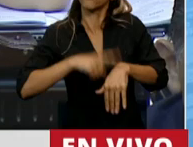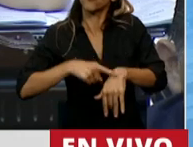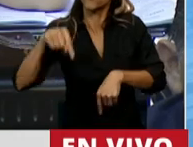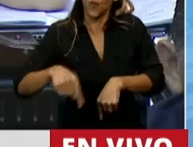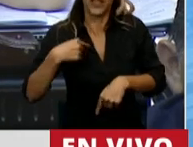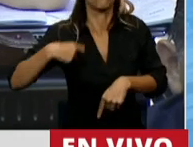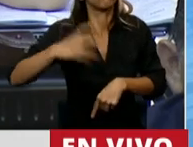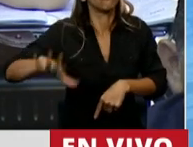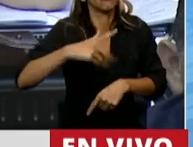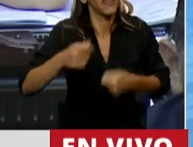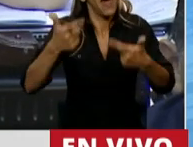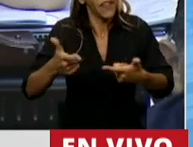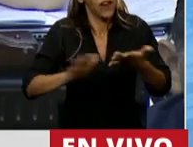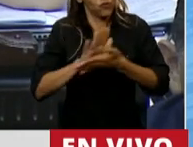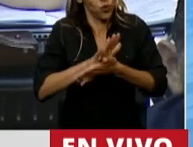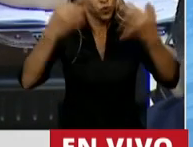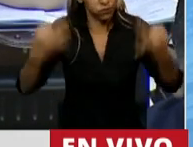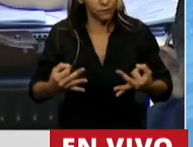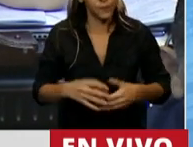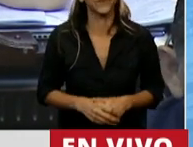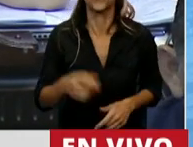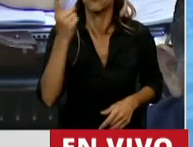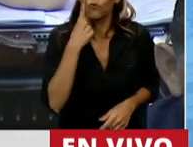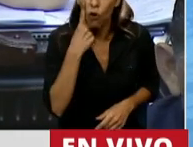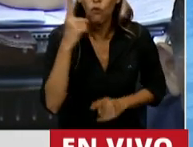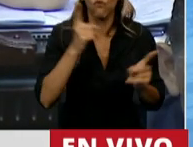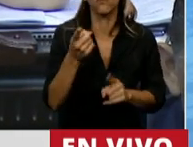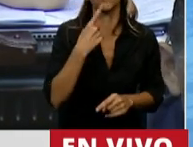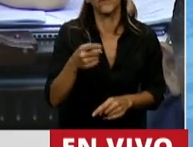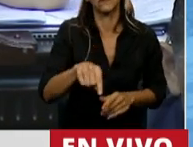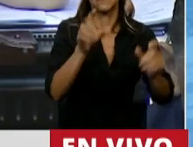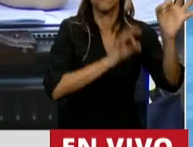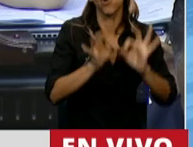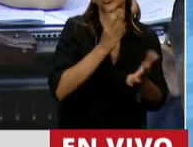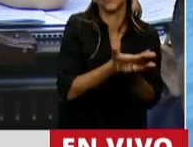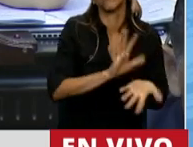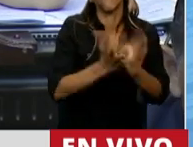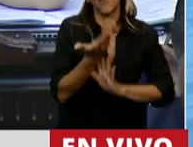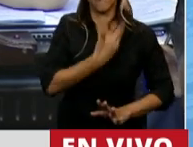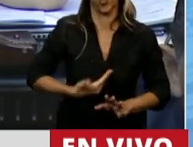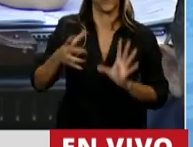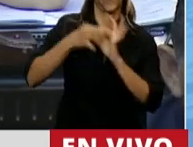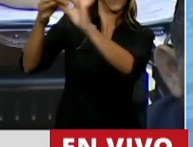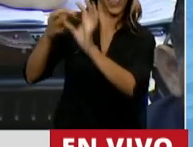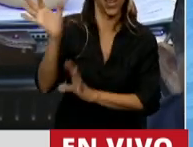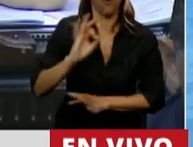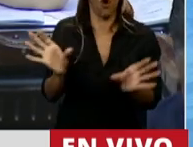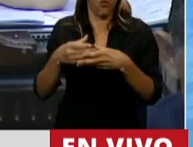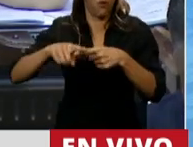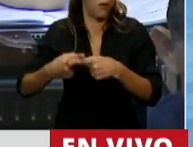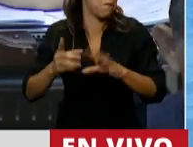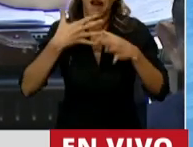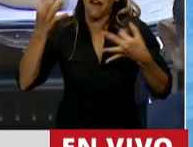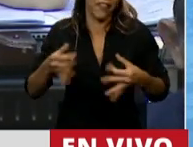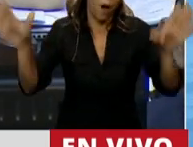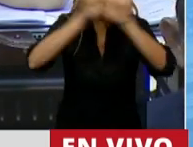con la sociedad. Ojo, que quien crea que este proyecto es una conquista de un gobierno, de un gobernante o de un partido se equivoca,